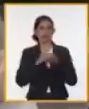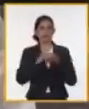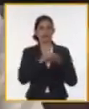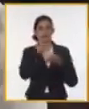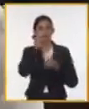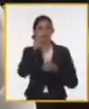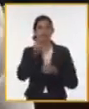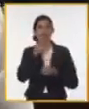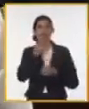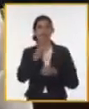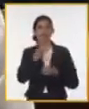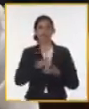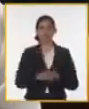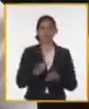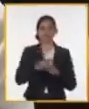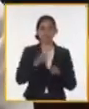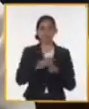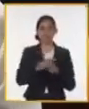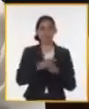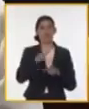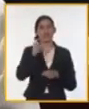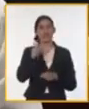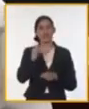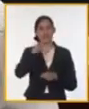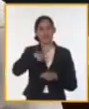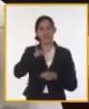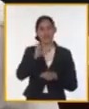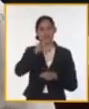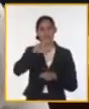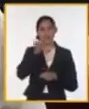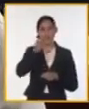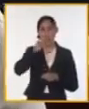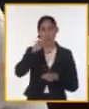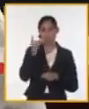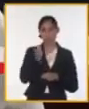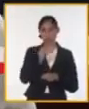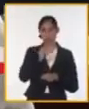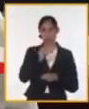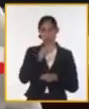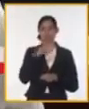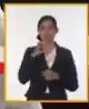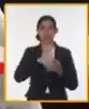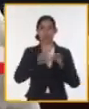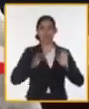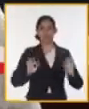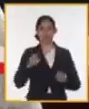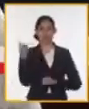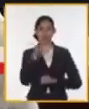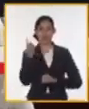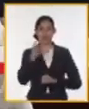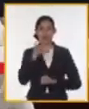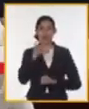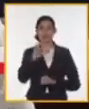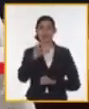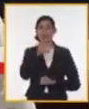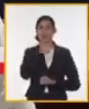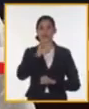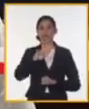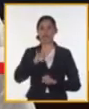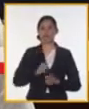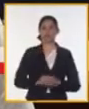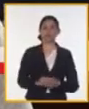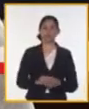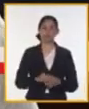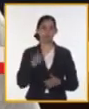Hernández Nordelo, coordinador nacional de los CR. Bueno, compañero Morales, esas palabras que usted pronunciaba las asumimos también los comités de defensa de